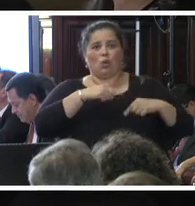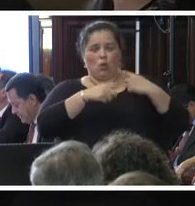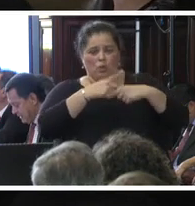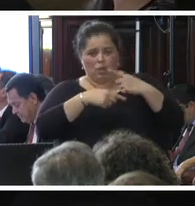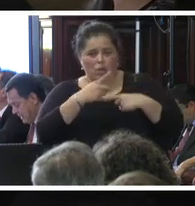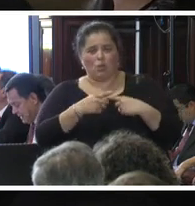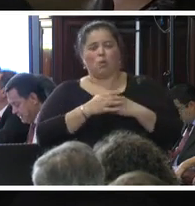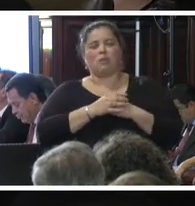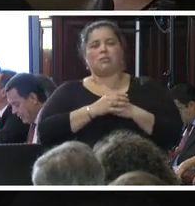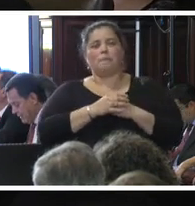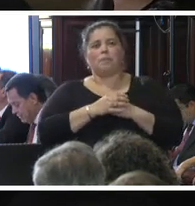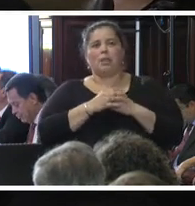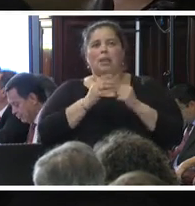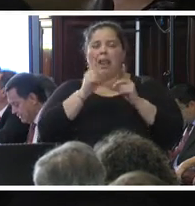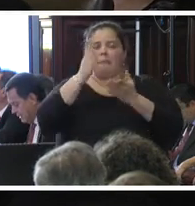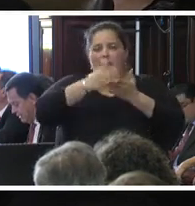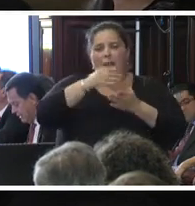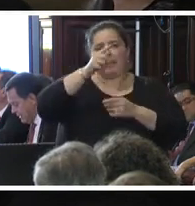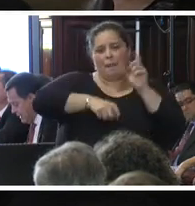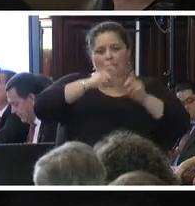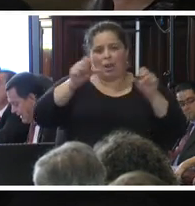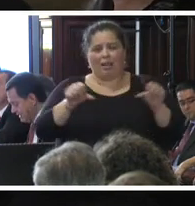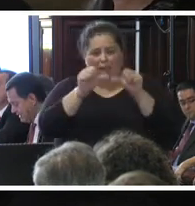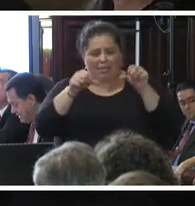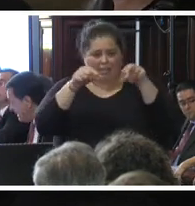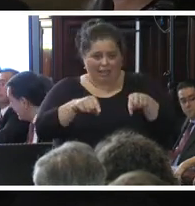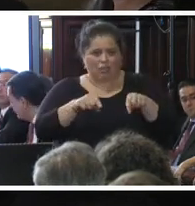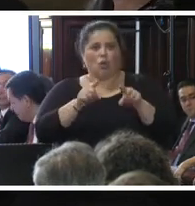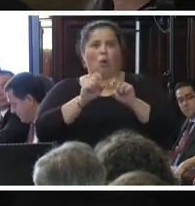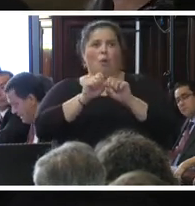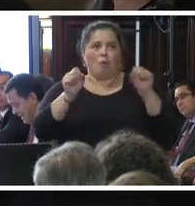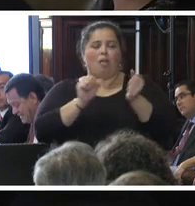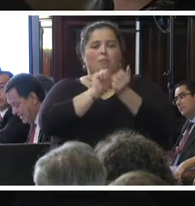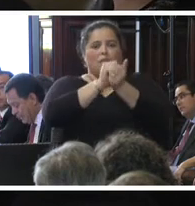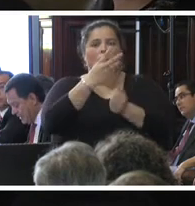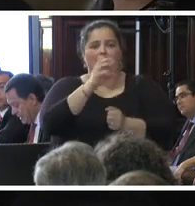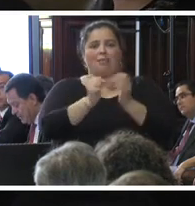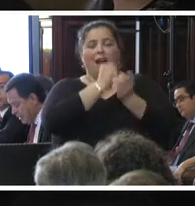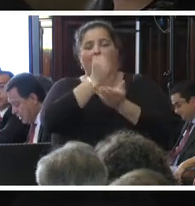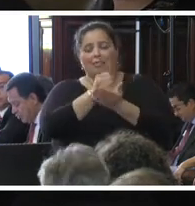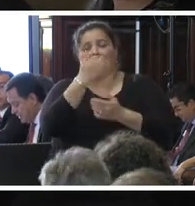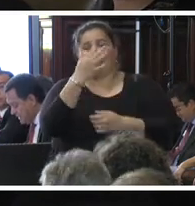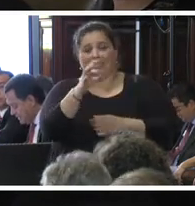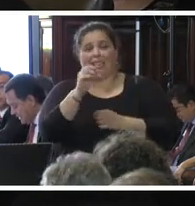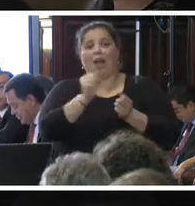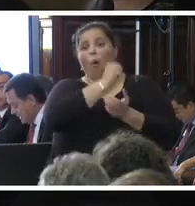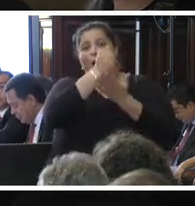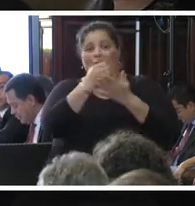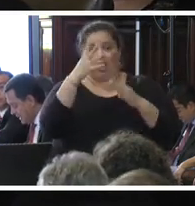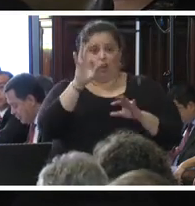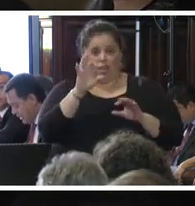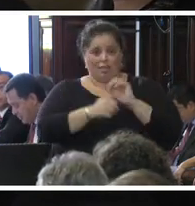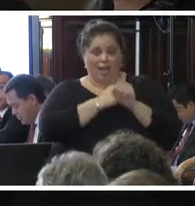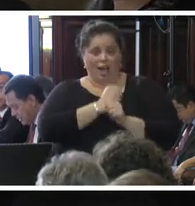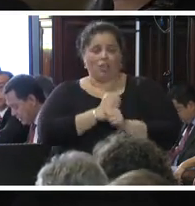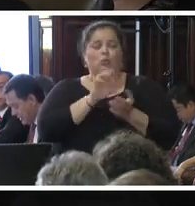penas previstas para quienes incurran en estas conductas sean de 40 a 60 años y puedan llegar hasta 90, un sistema nacional de